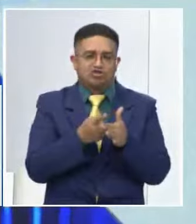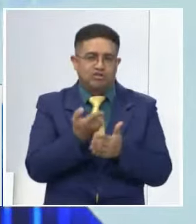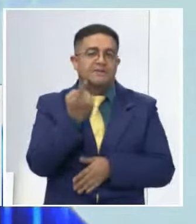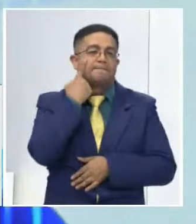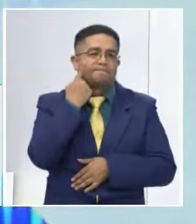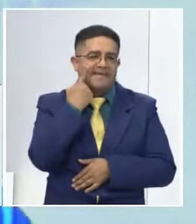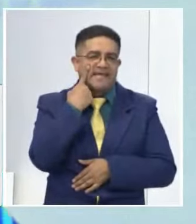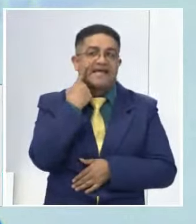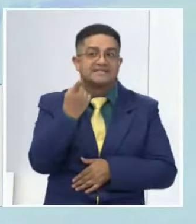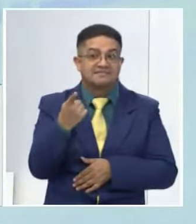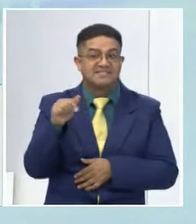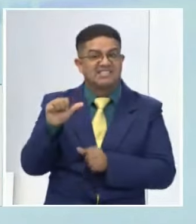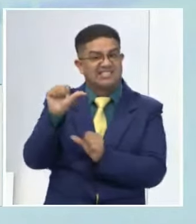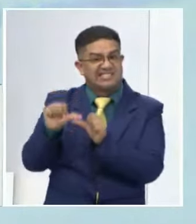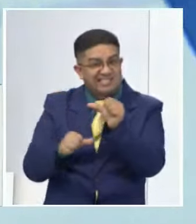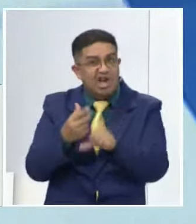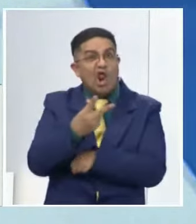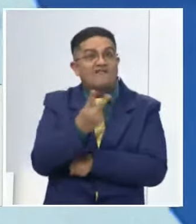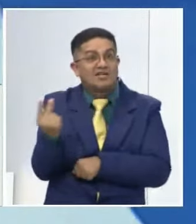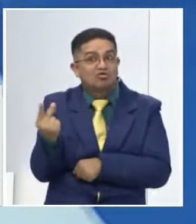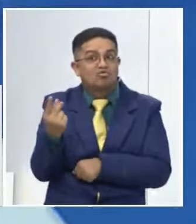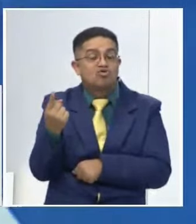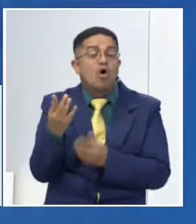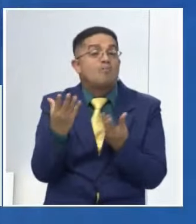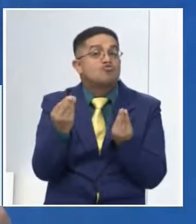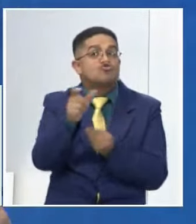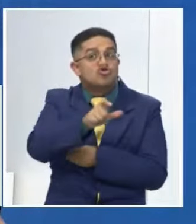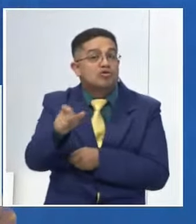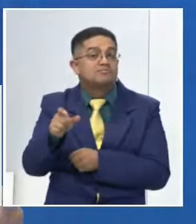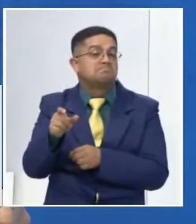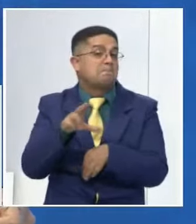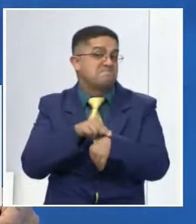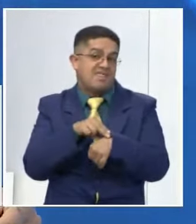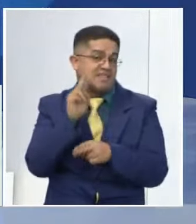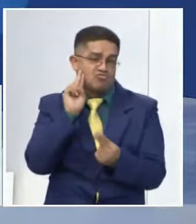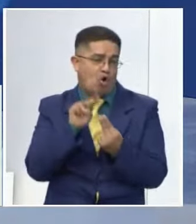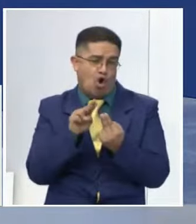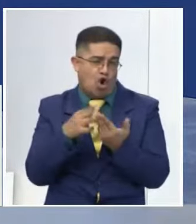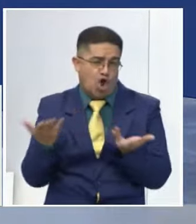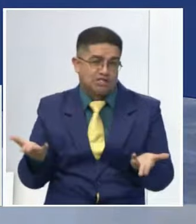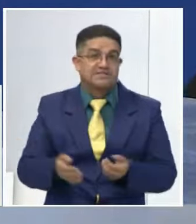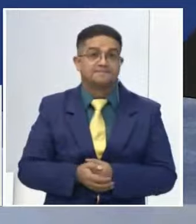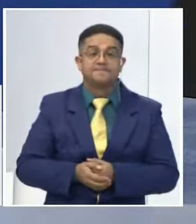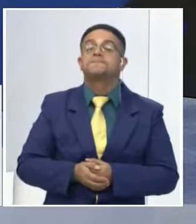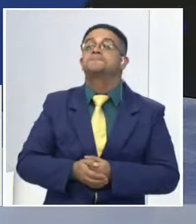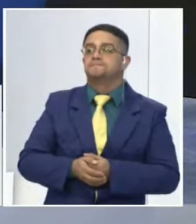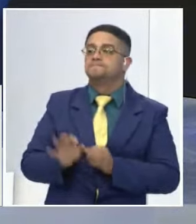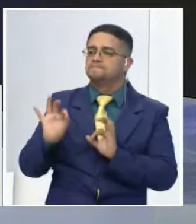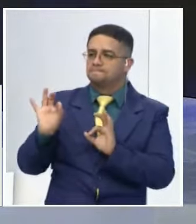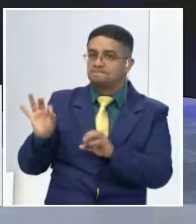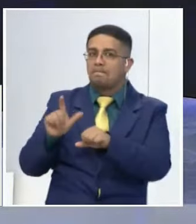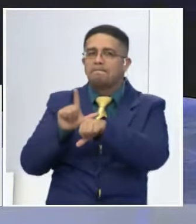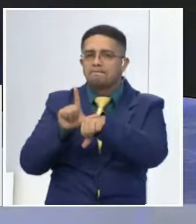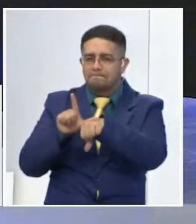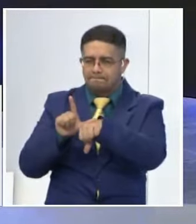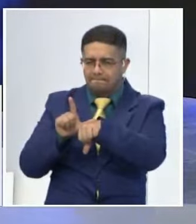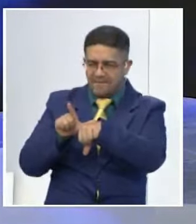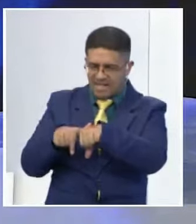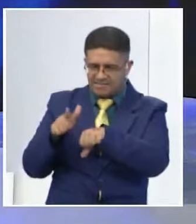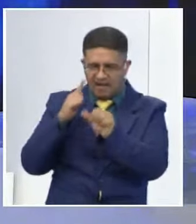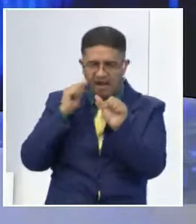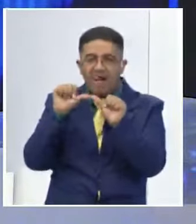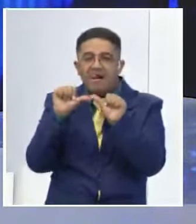sea, en pleno siglo XXI todavía tenemos desconocimiento de estas lesiones en cavidad bucal. Y precisamente en la próxima parte seguiremos conociendo